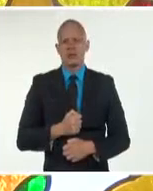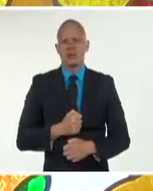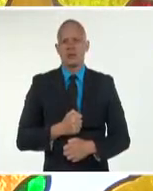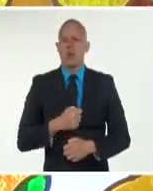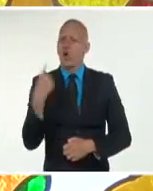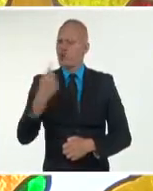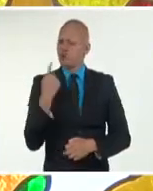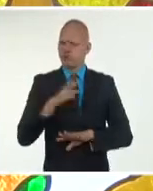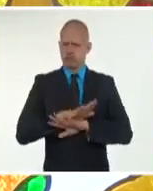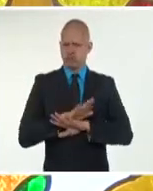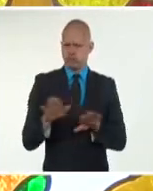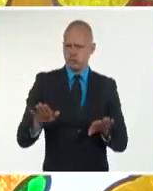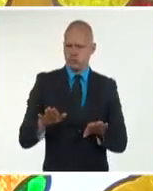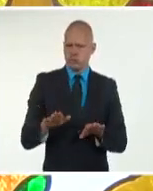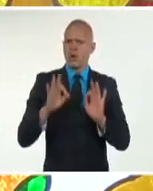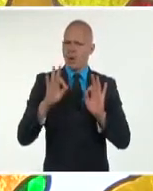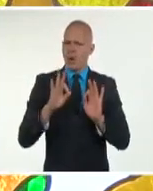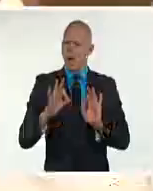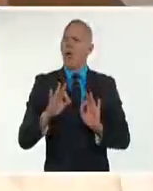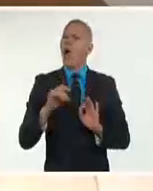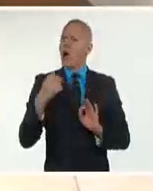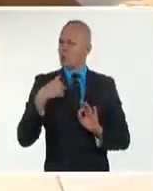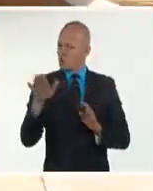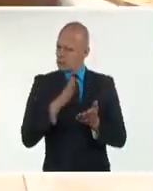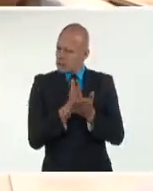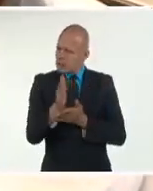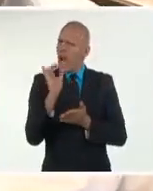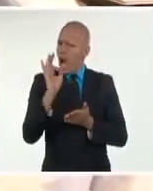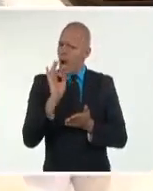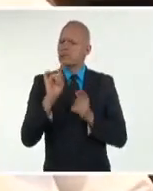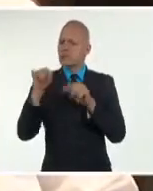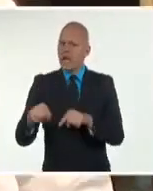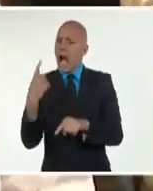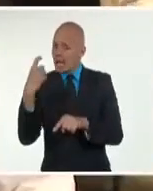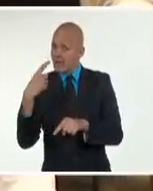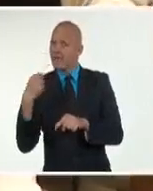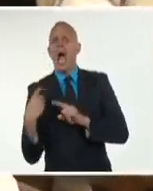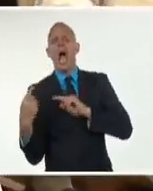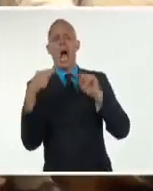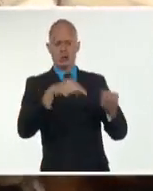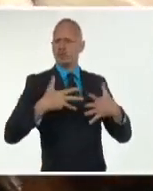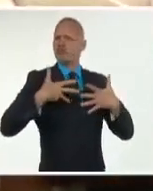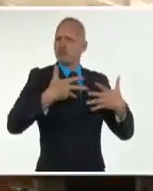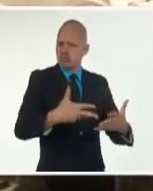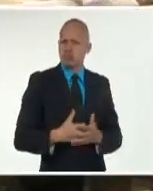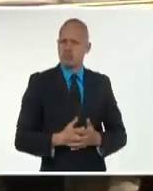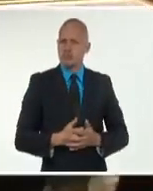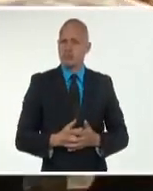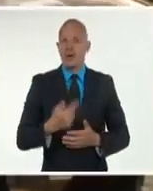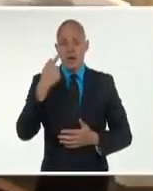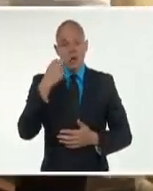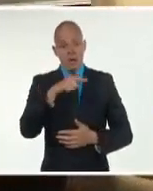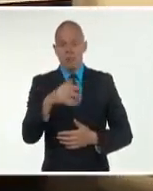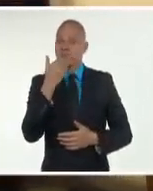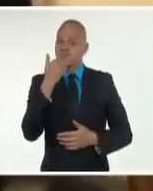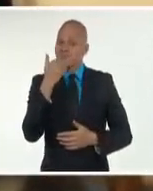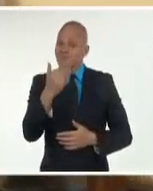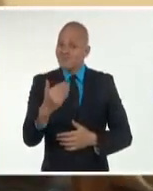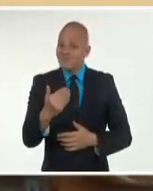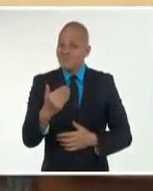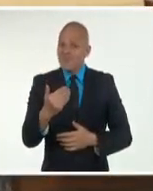nosotros también tenemos el pie en el estribo. El proceso que se ha realizado entraña una belleza de vida que solo está presente